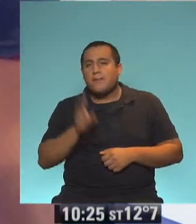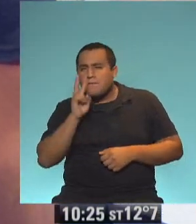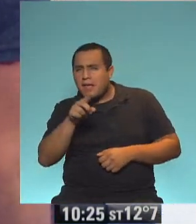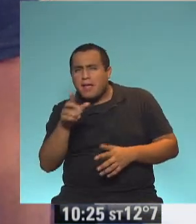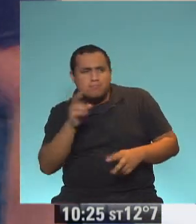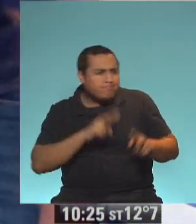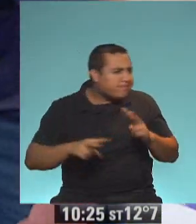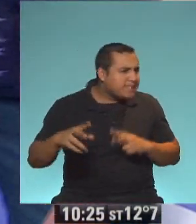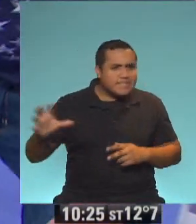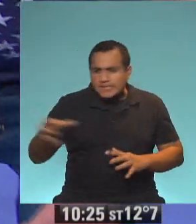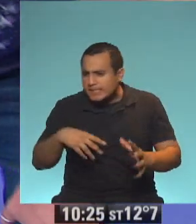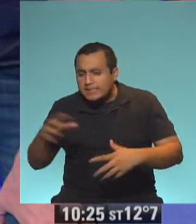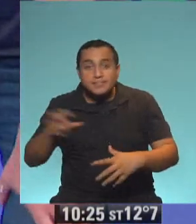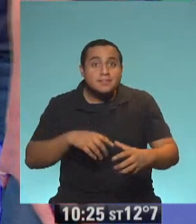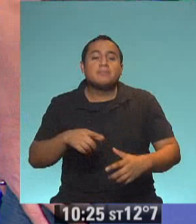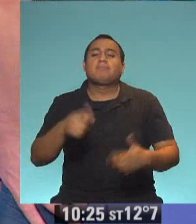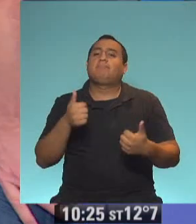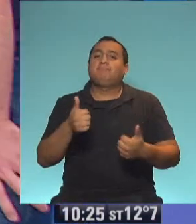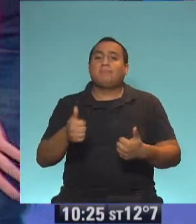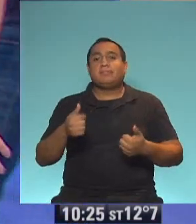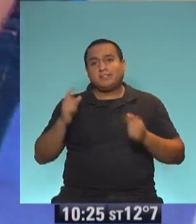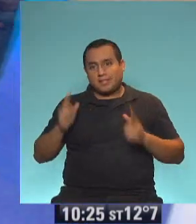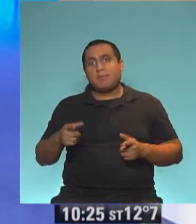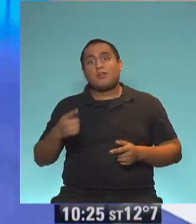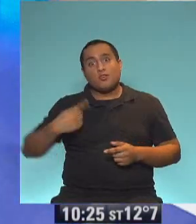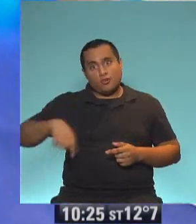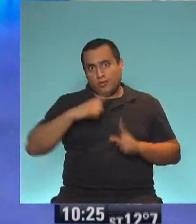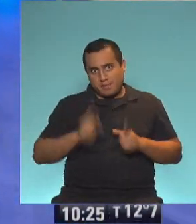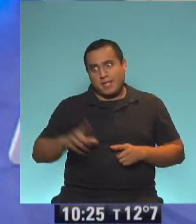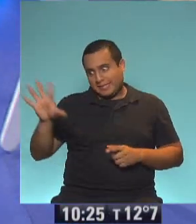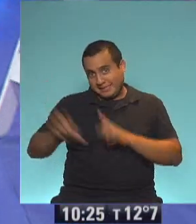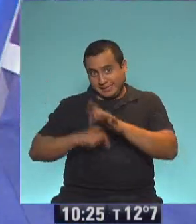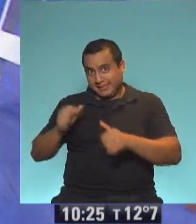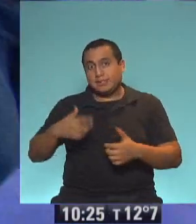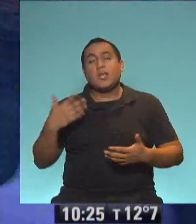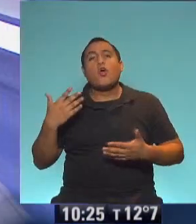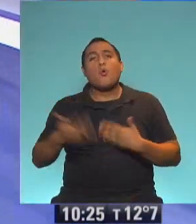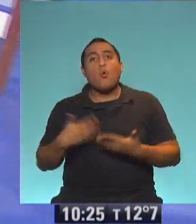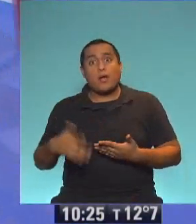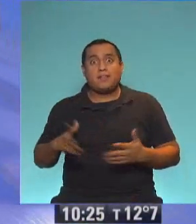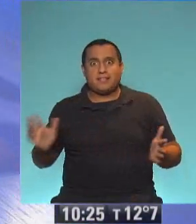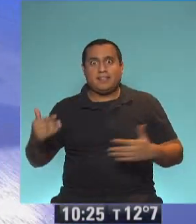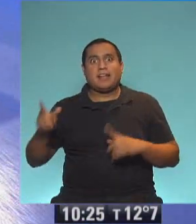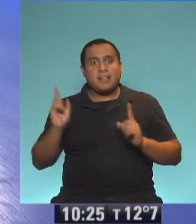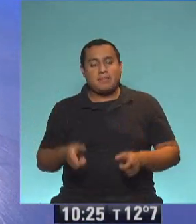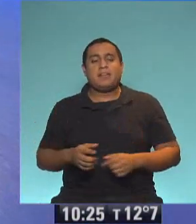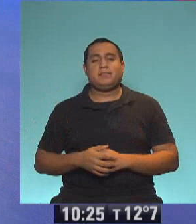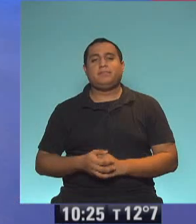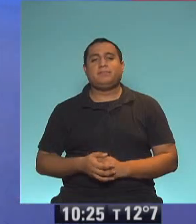buscando todos, corriendo. Muy ¿Y saben bien. Qué? Vamos a buscar otro cajón Nosotros de juguetes. Dale, voy a buscar otro cajón de juguetes. ¡Vamos,